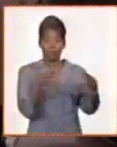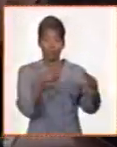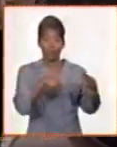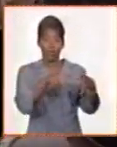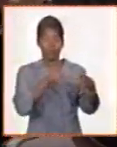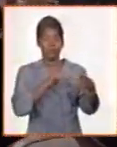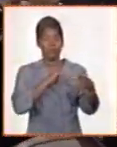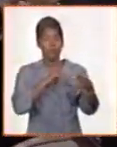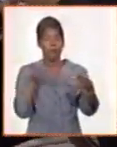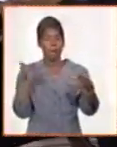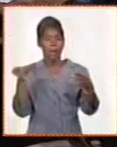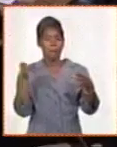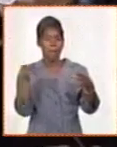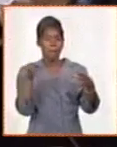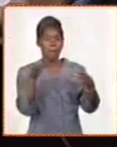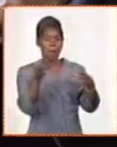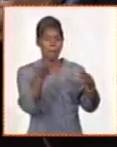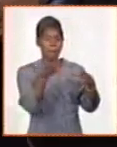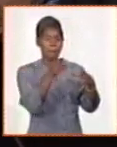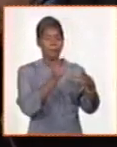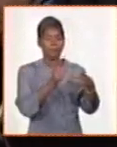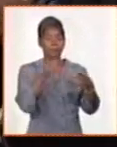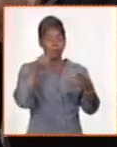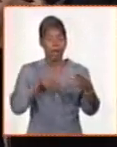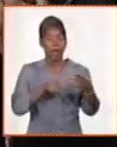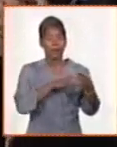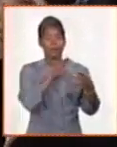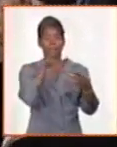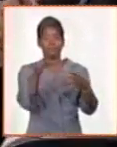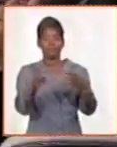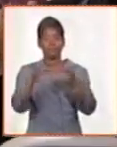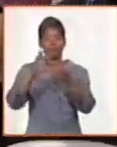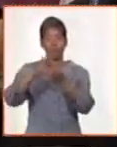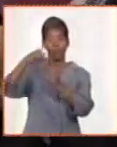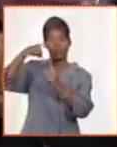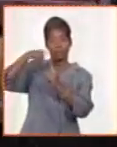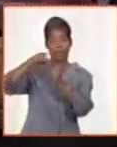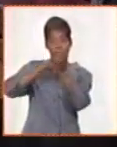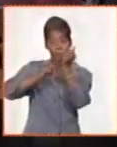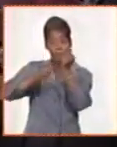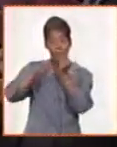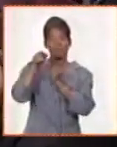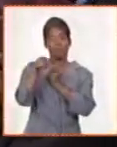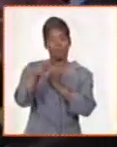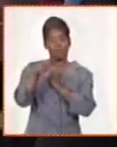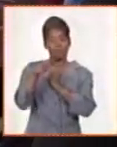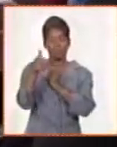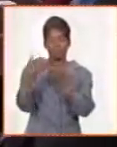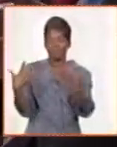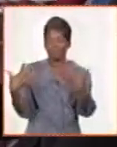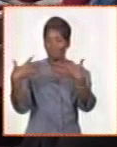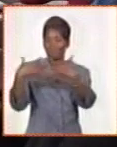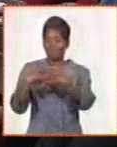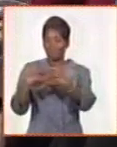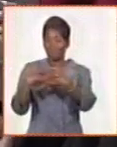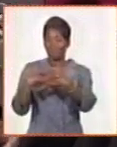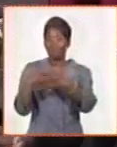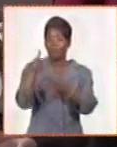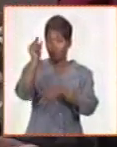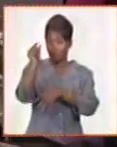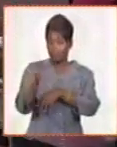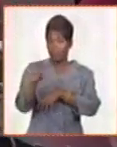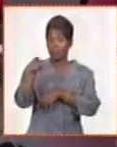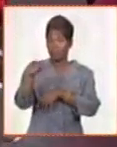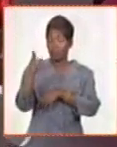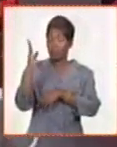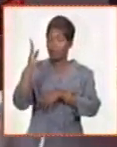en la Cruzada Teatral de Guantánamo, con Uri al frente, que es otro líder que, aunque no esté con nosotros, merece todo el reconocimiento,